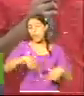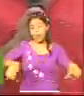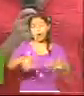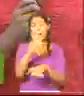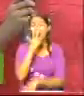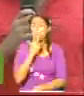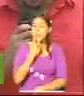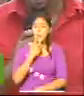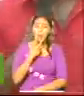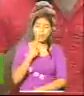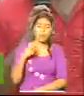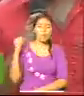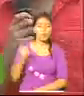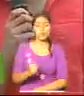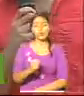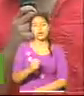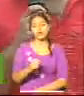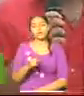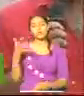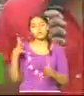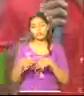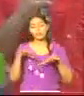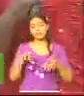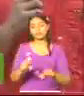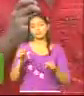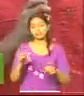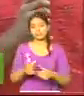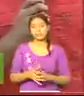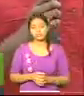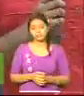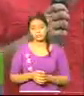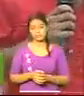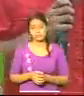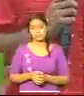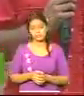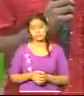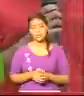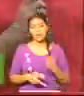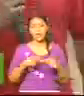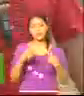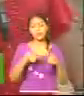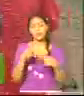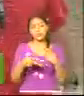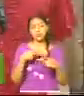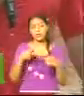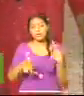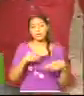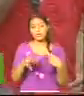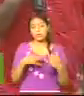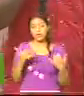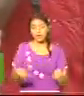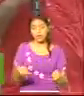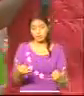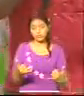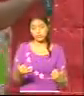miserables espacios del latifundismo, del latifundio. En el marco del proceso agrario revolucionario